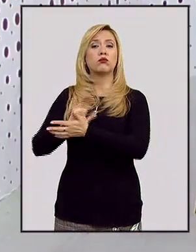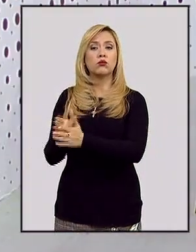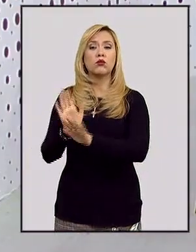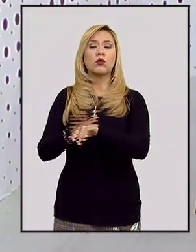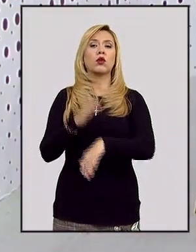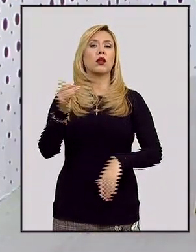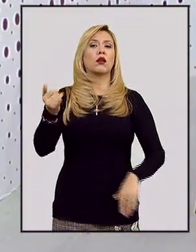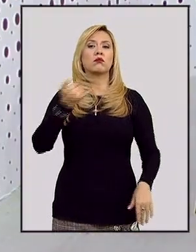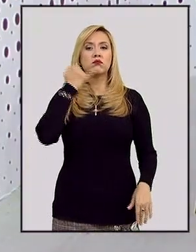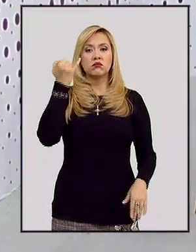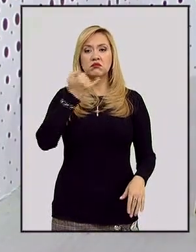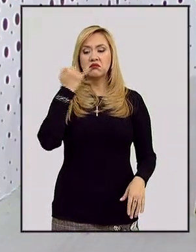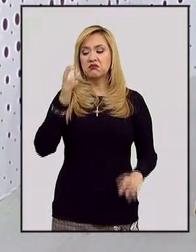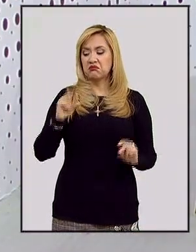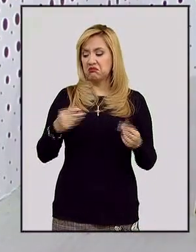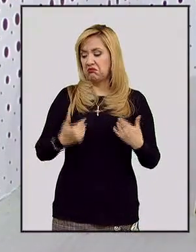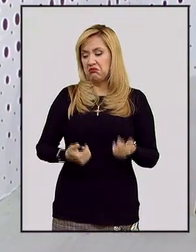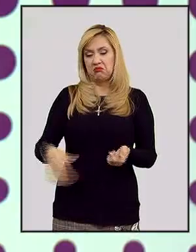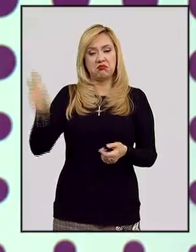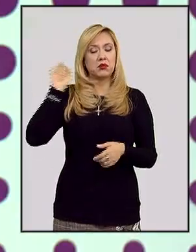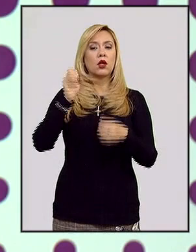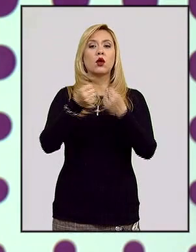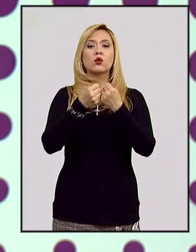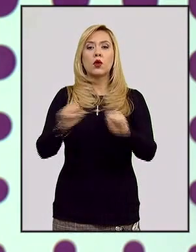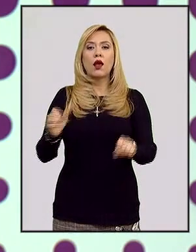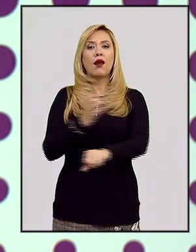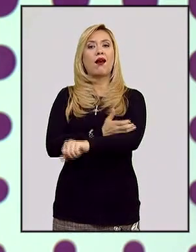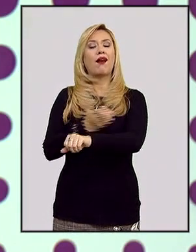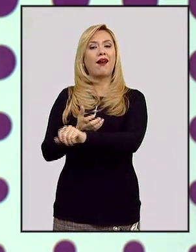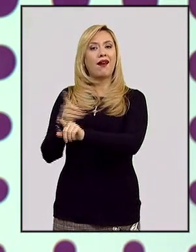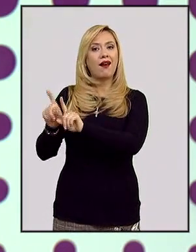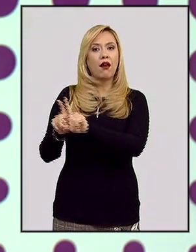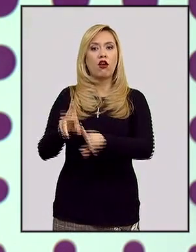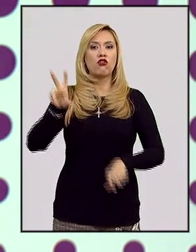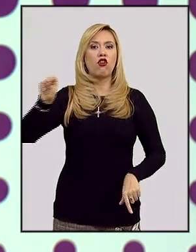idioma, no le permitieron que su suegra la acompañara en el